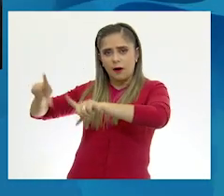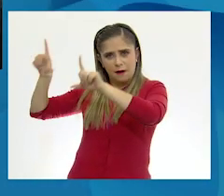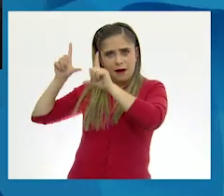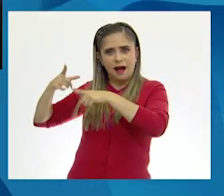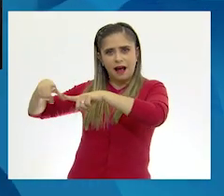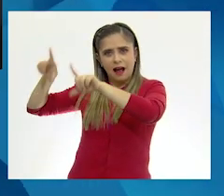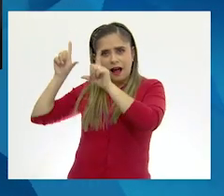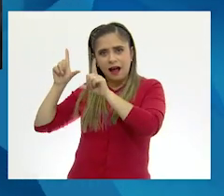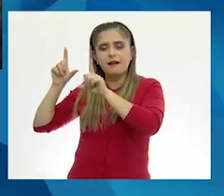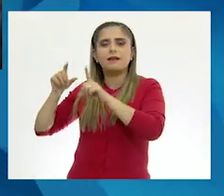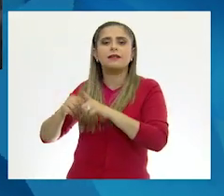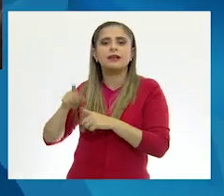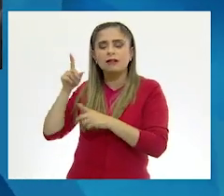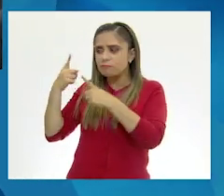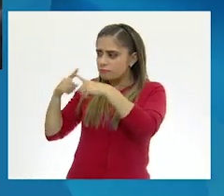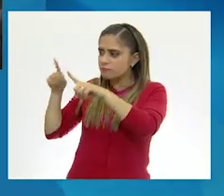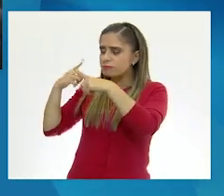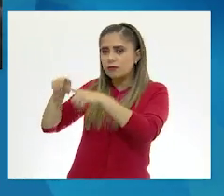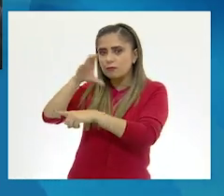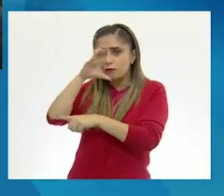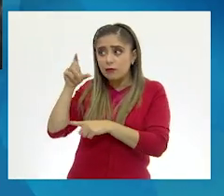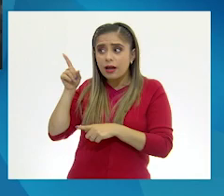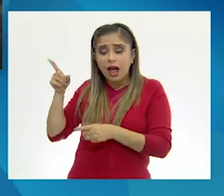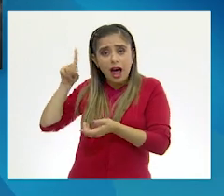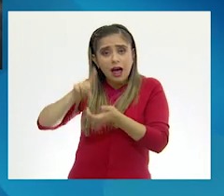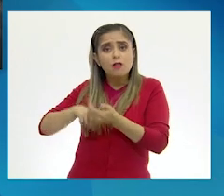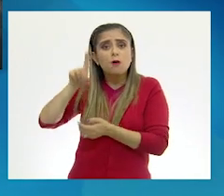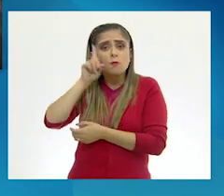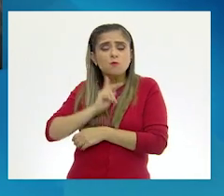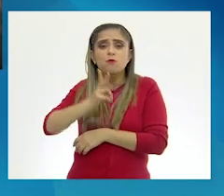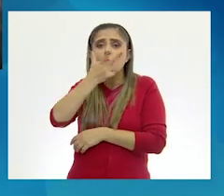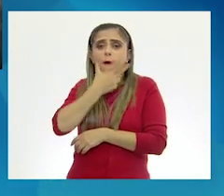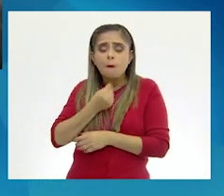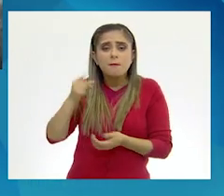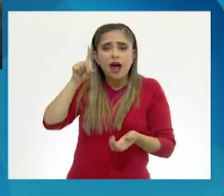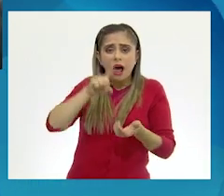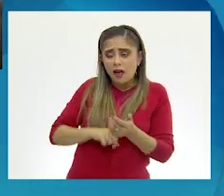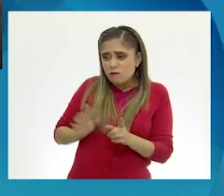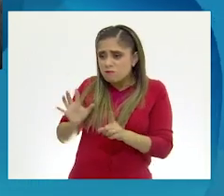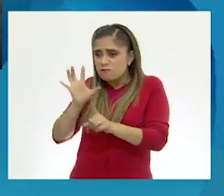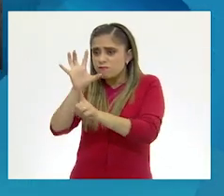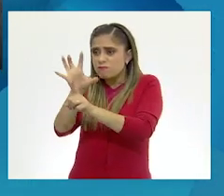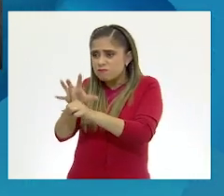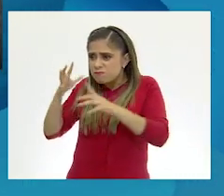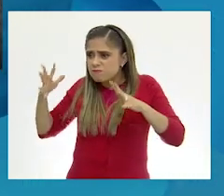historia, pero también a los hombres y mujeres anónimos que se sumaron a la lucha armada.